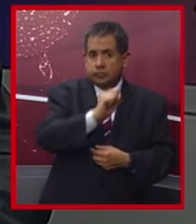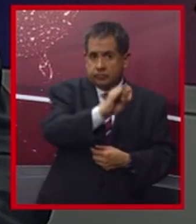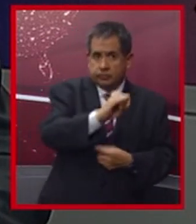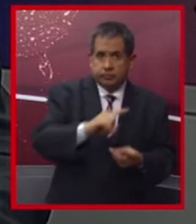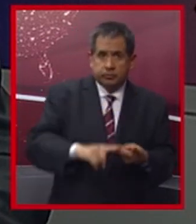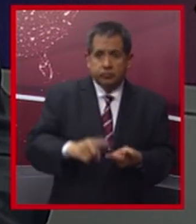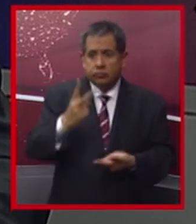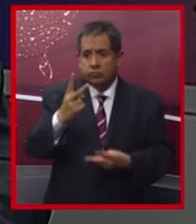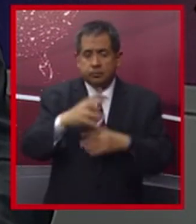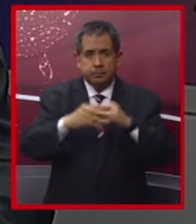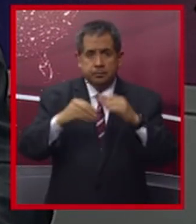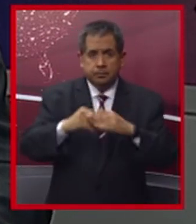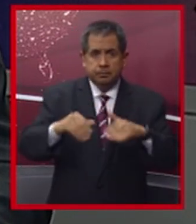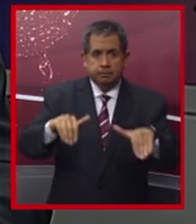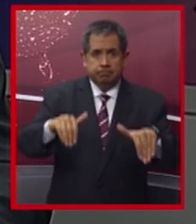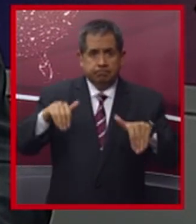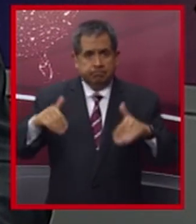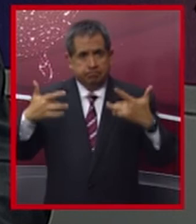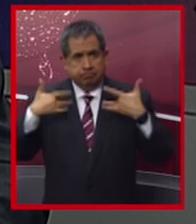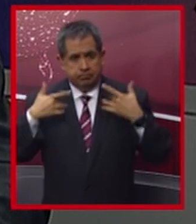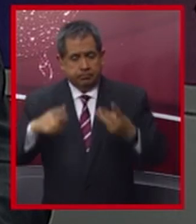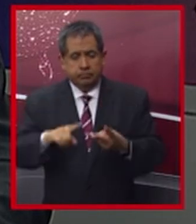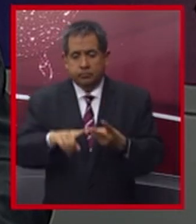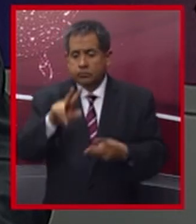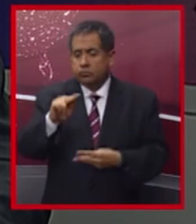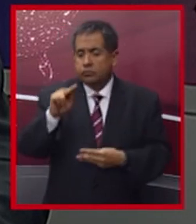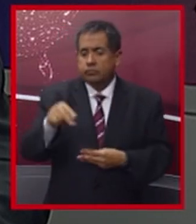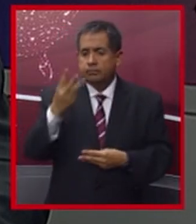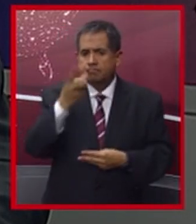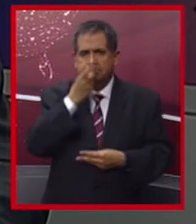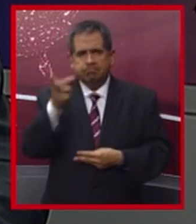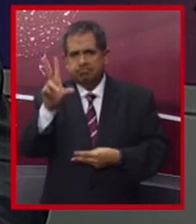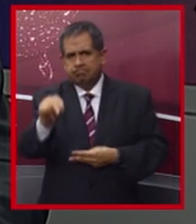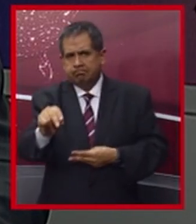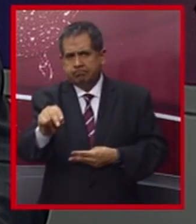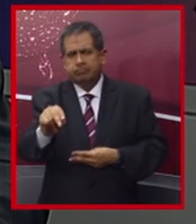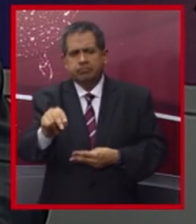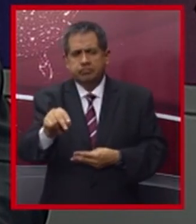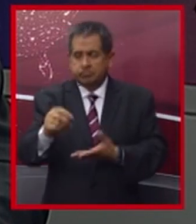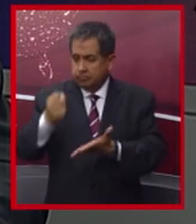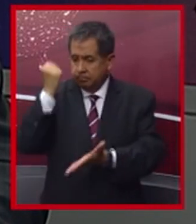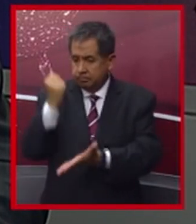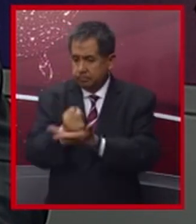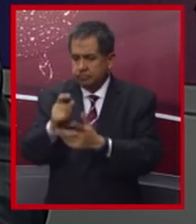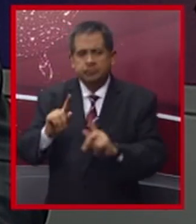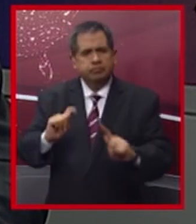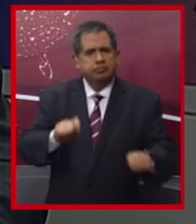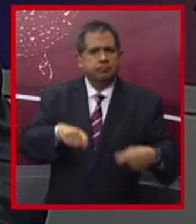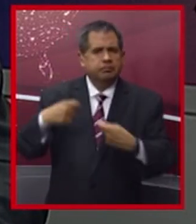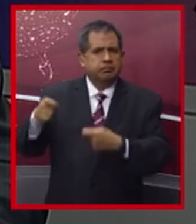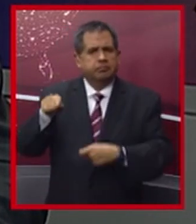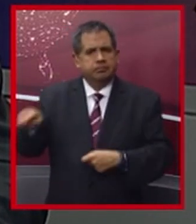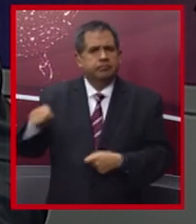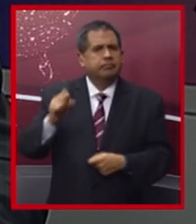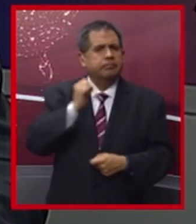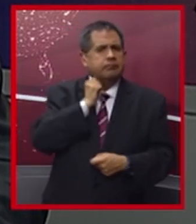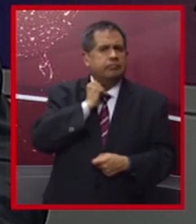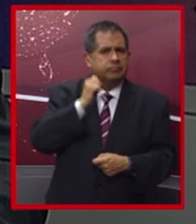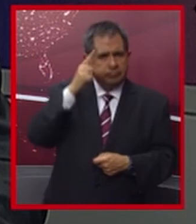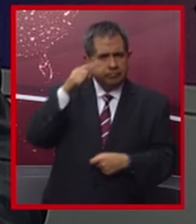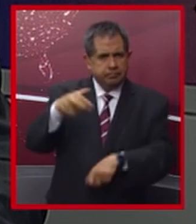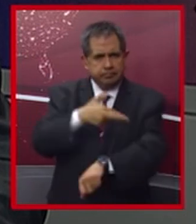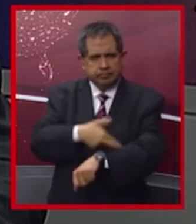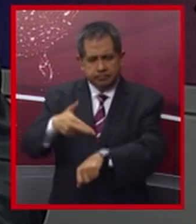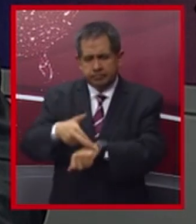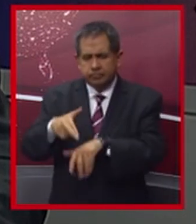favor, 2 abstenciones y 83 en contra. En consecuencia, se remitió a la colegisladora para que el proyecto de reforma a